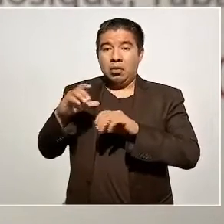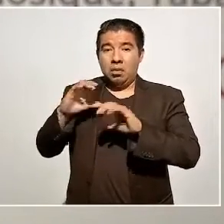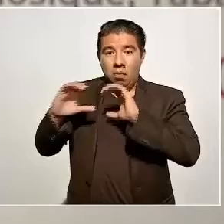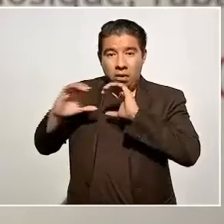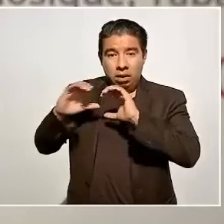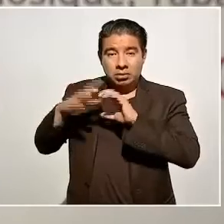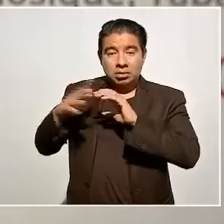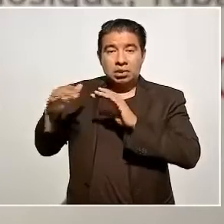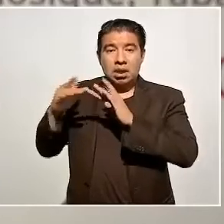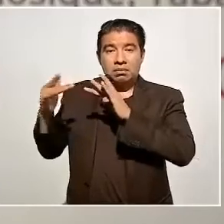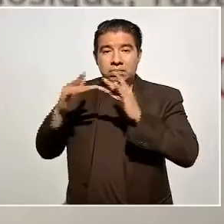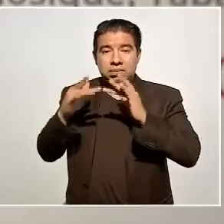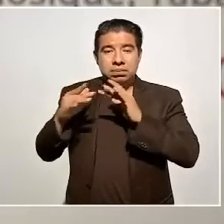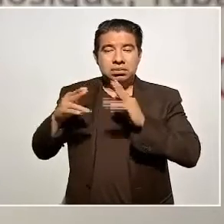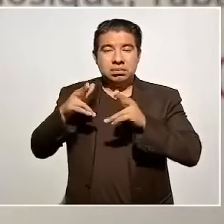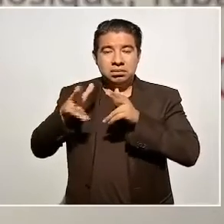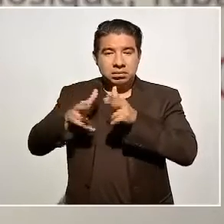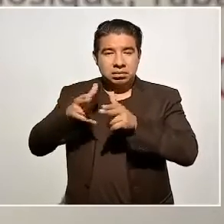el gobierno